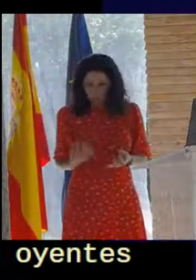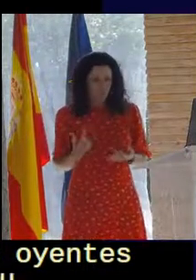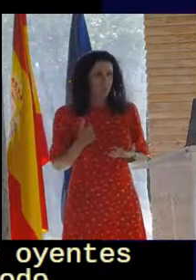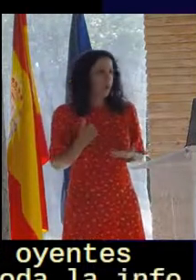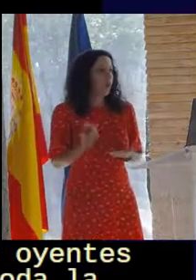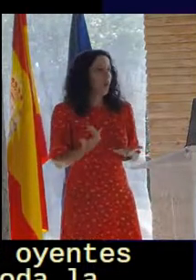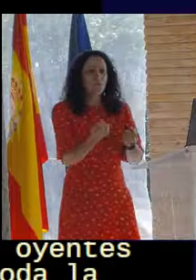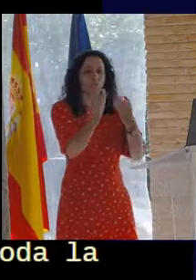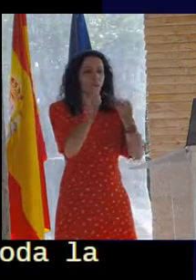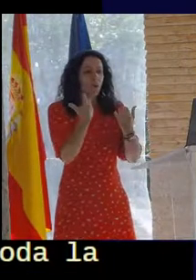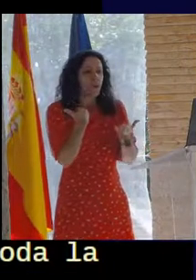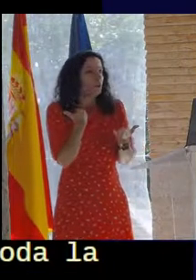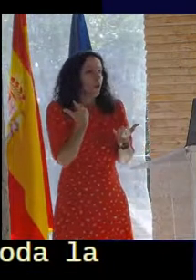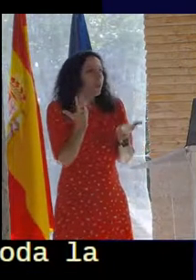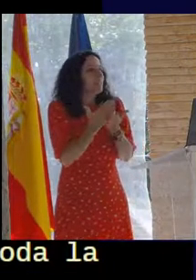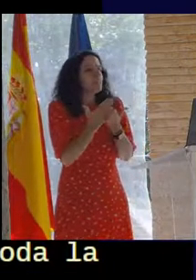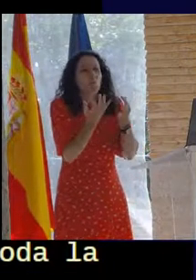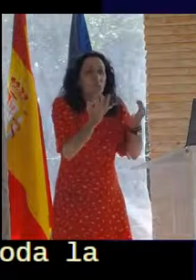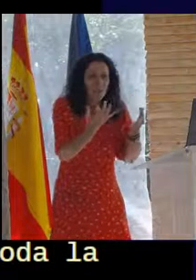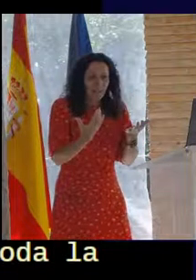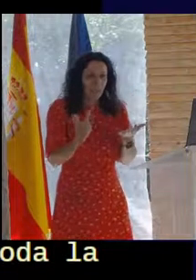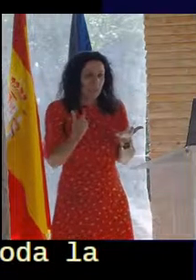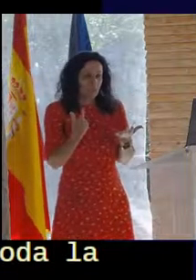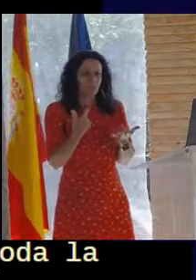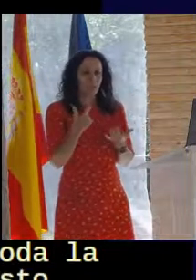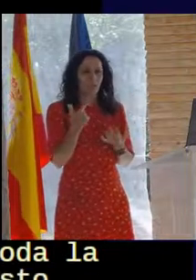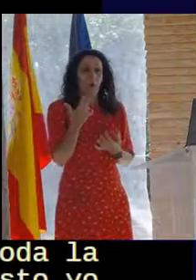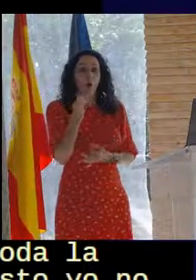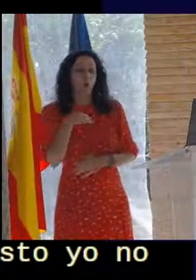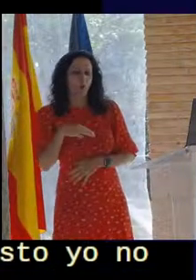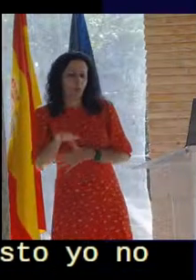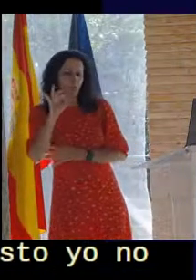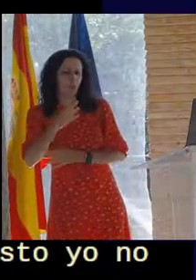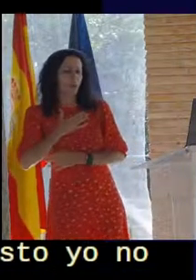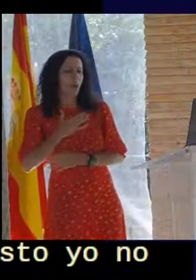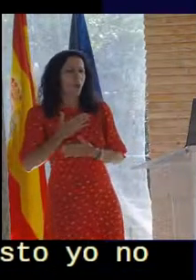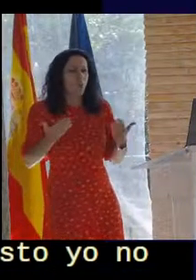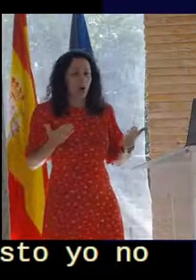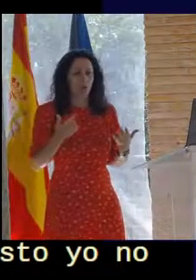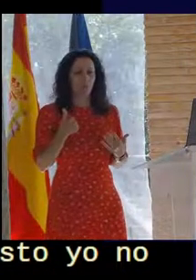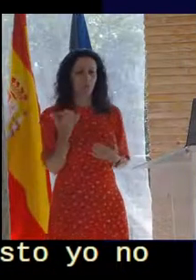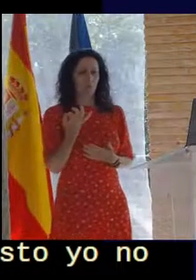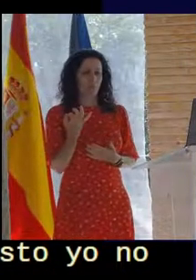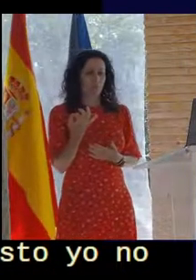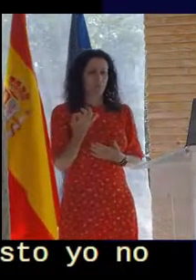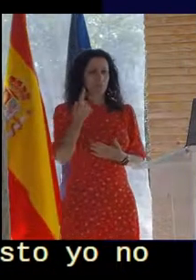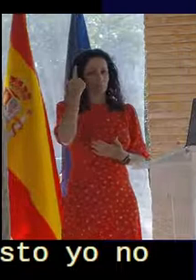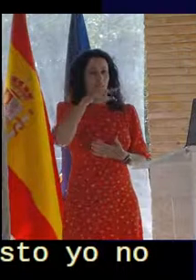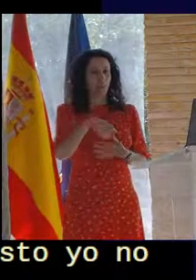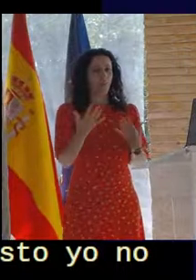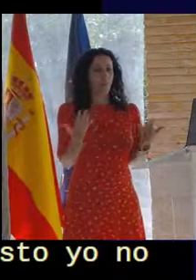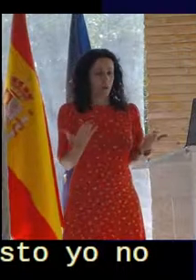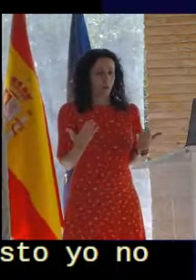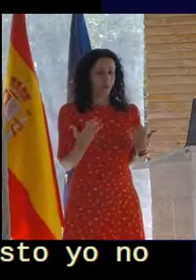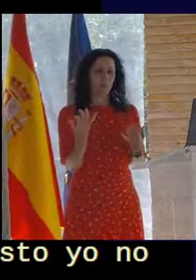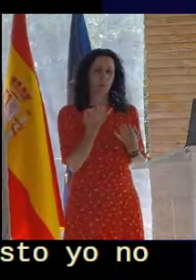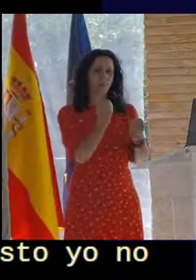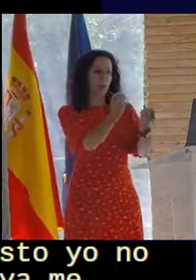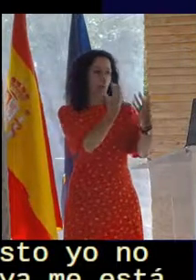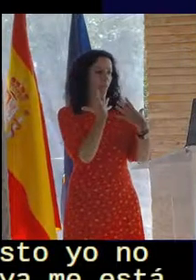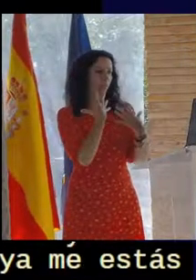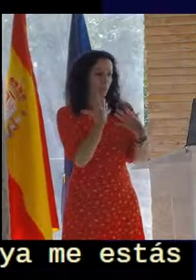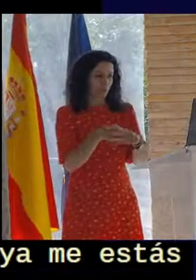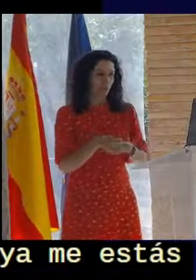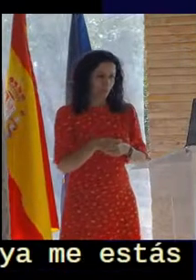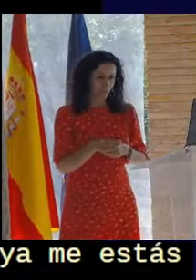toda la información a mí por ejemplo me dice eh Tienes que firmar esto yo no sé qué es o yo todavía no he tomado una decisión y ya me estás